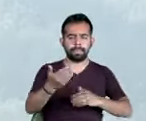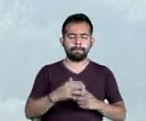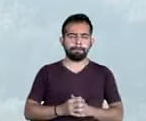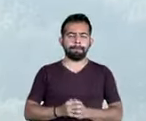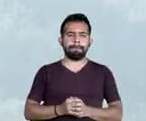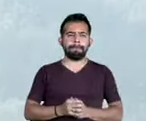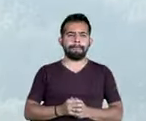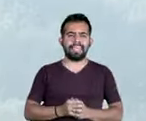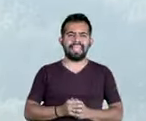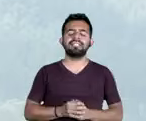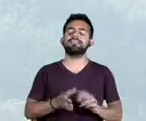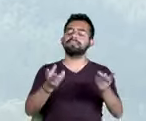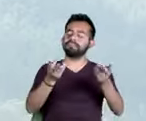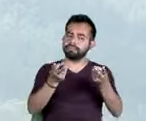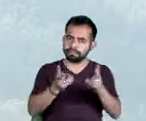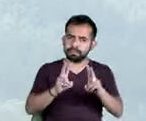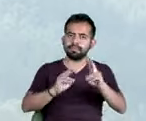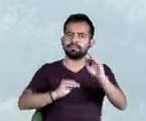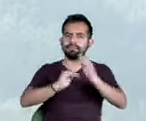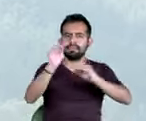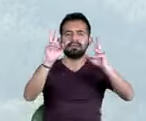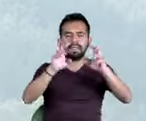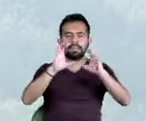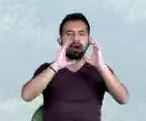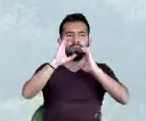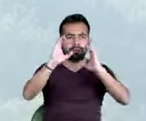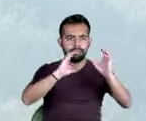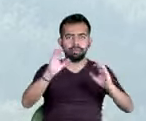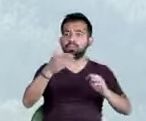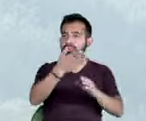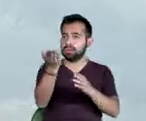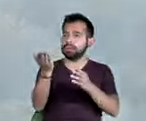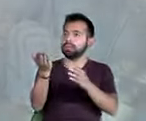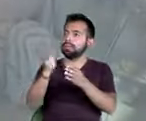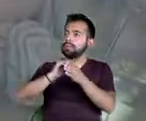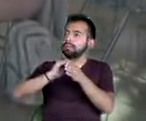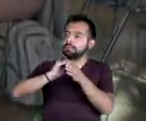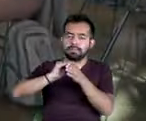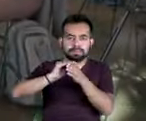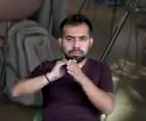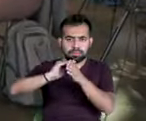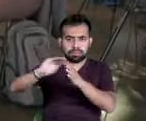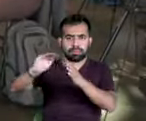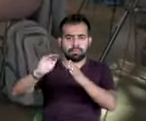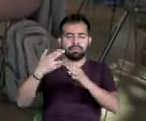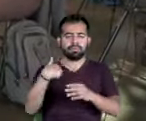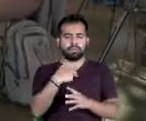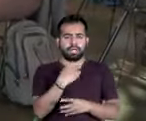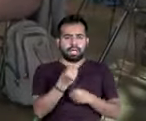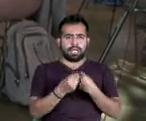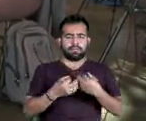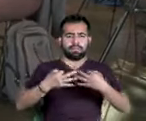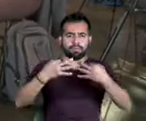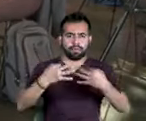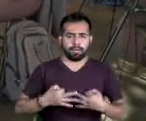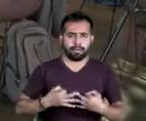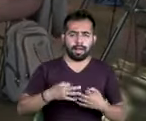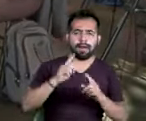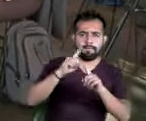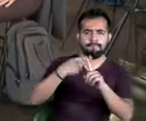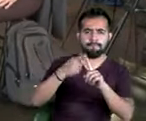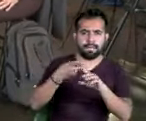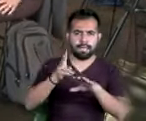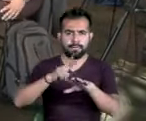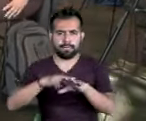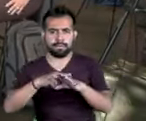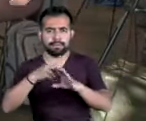ya incluso comunicacional, quedarán invitados a lo que pueda hacer, a lo que podamos formalizar una vez al mes, ¿no es cierto?, con